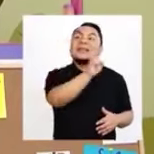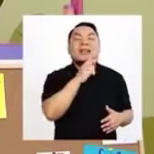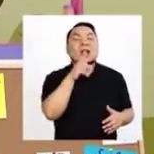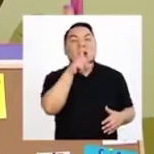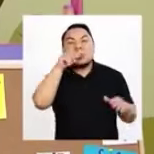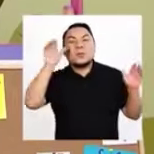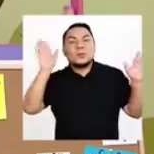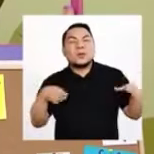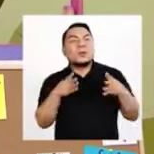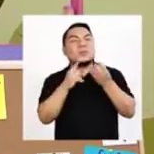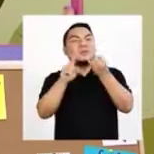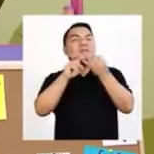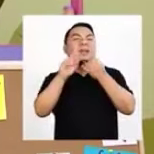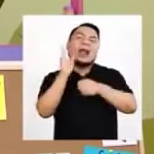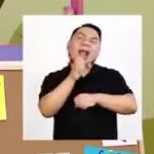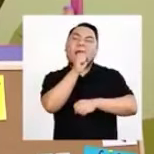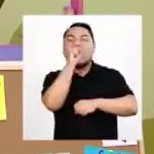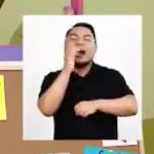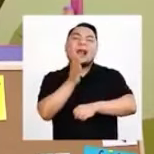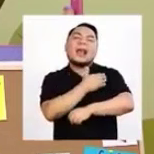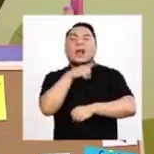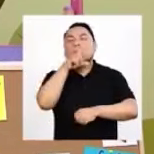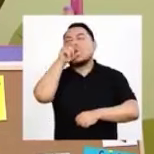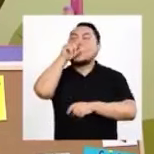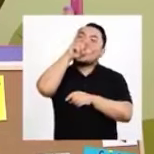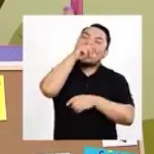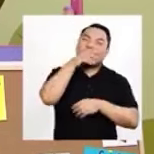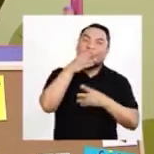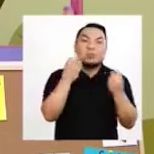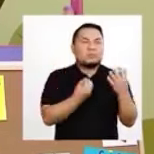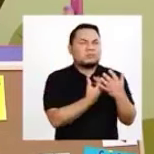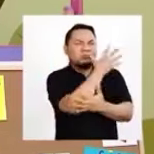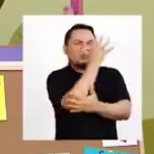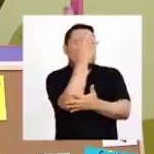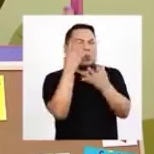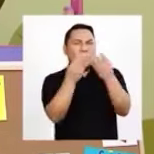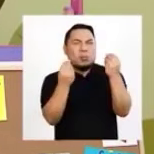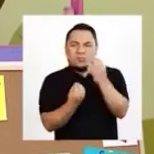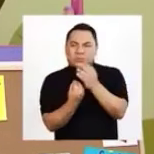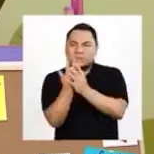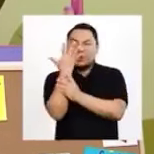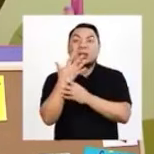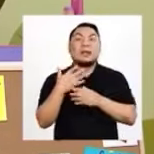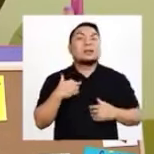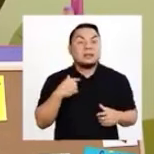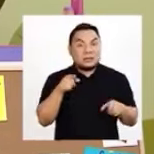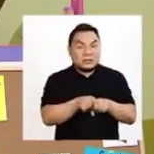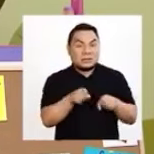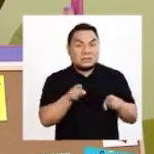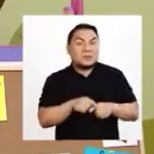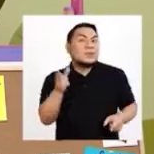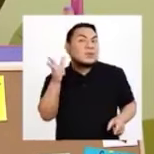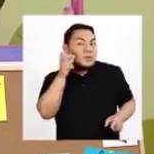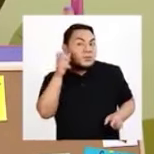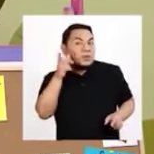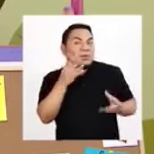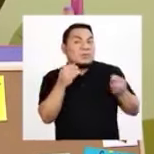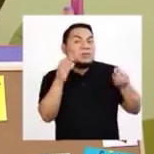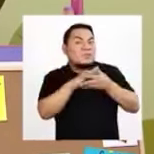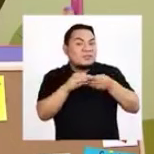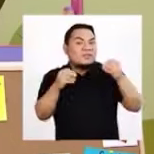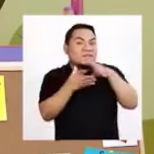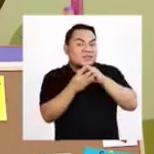muchas aves con hermosos cantos, mucha vegetación y sobre todo escuché muchos